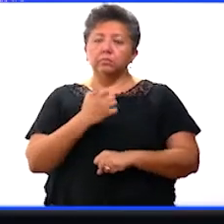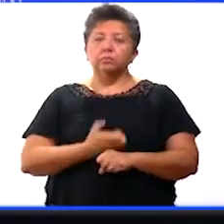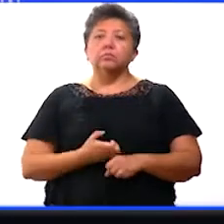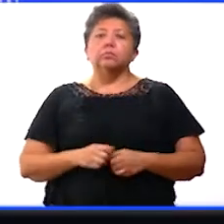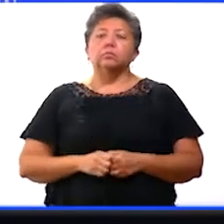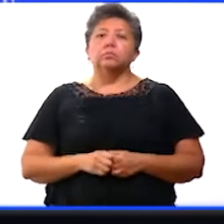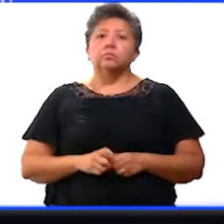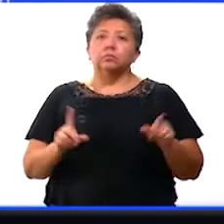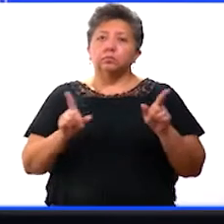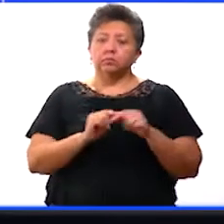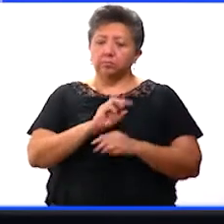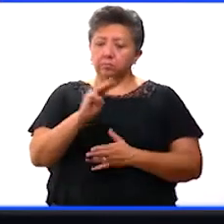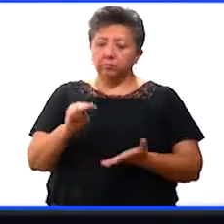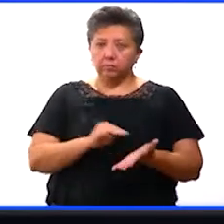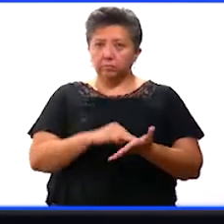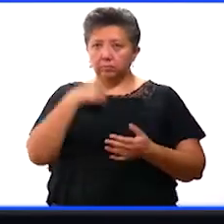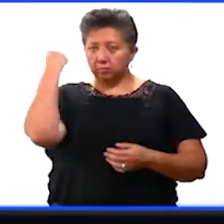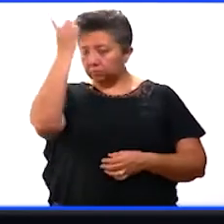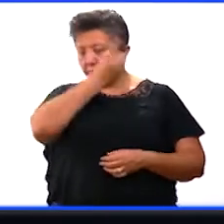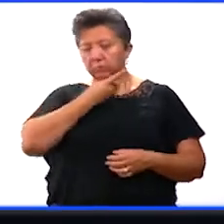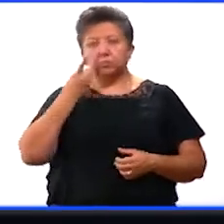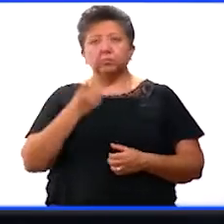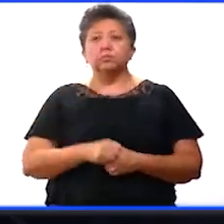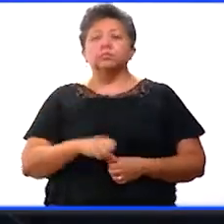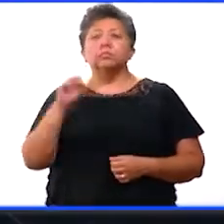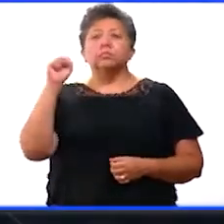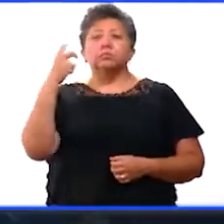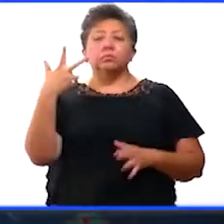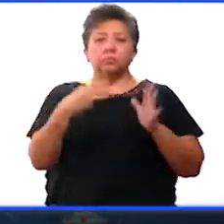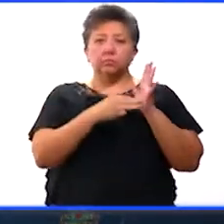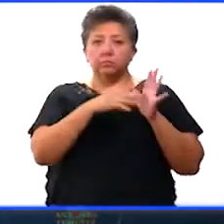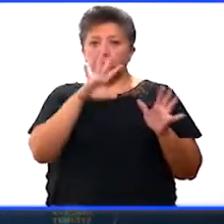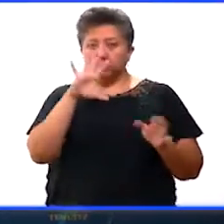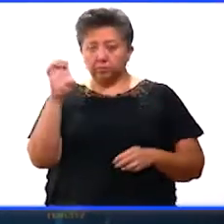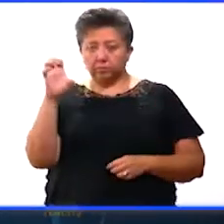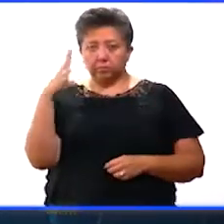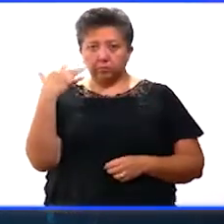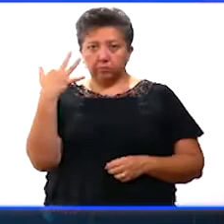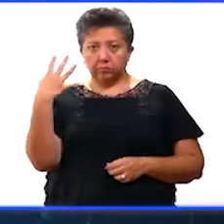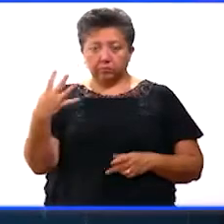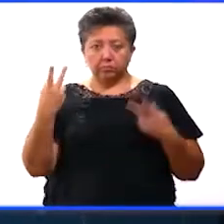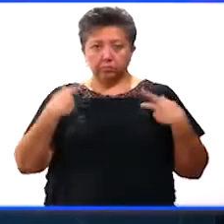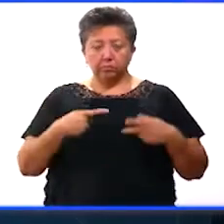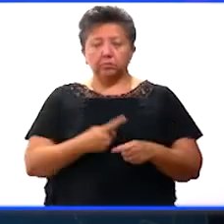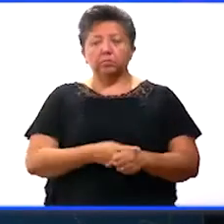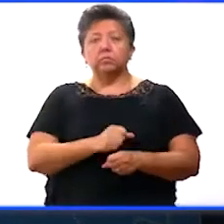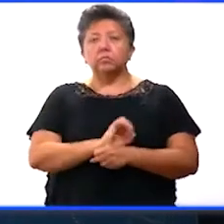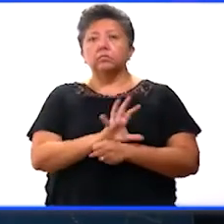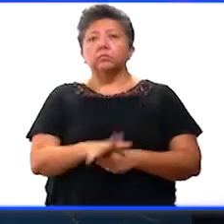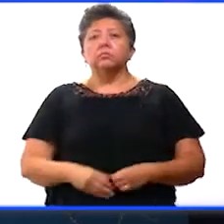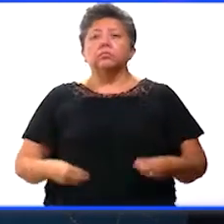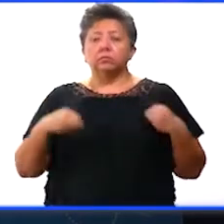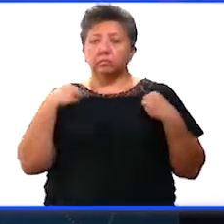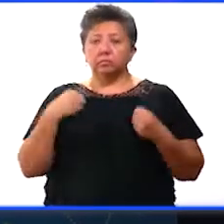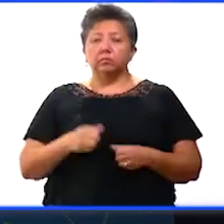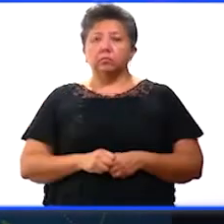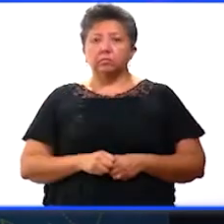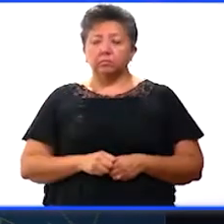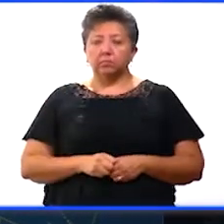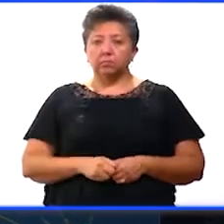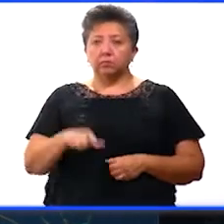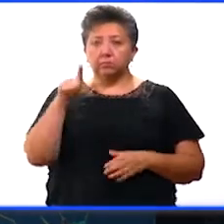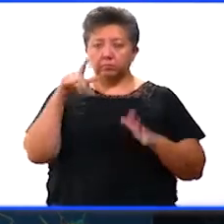estado. Específicamente en Mérida, se han diagnosticado 68.554 personas contagiadas de coronavirus, que